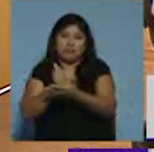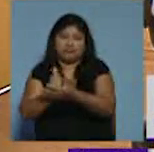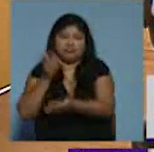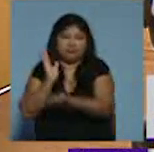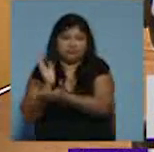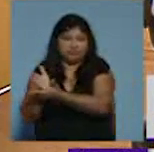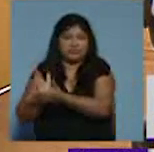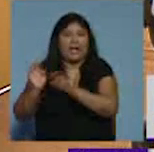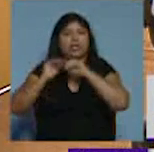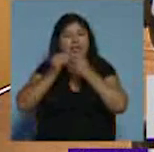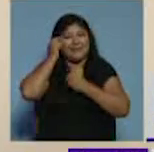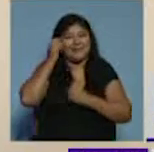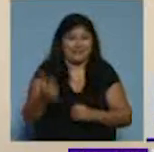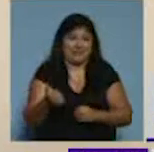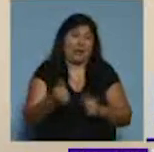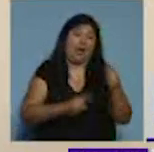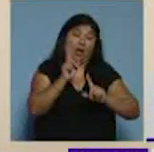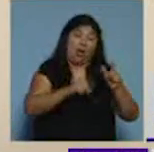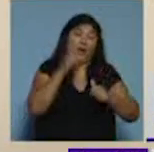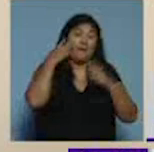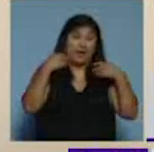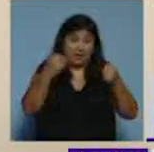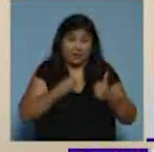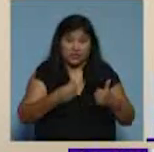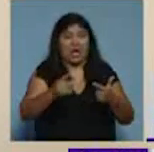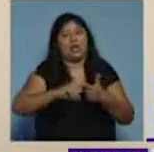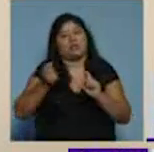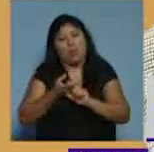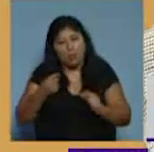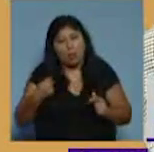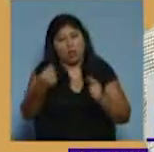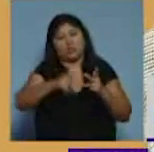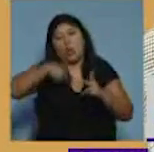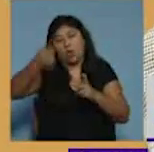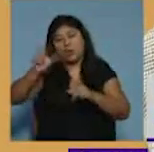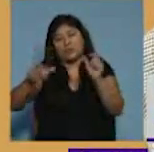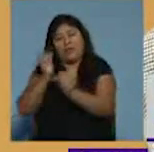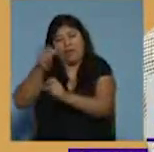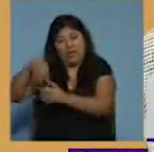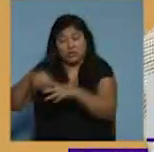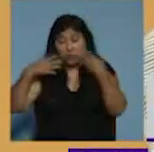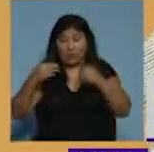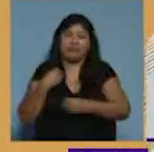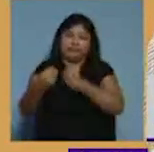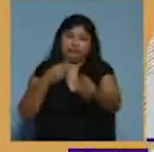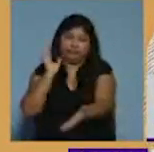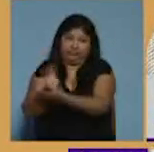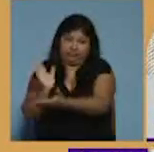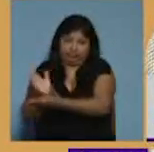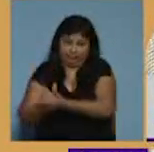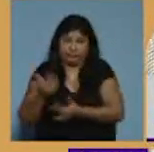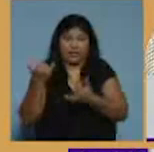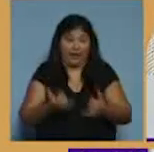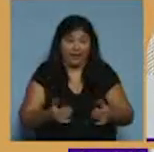personas que trabajaban para la institución para la tupac amaru bueno consideramos que esto es una bisagra un